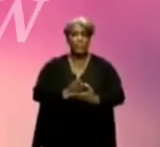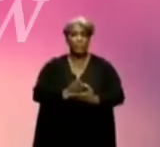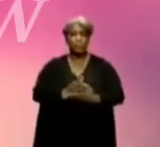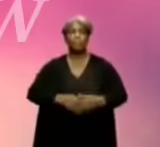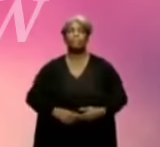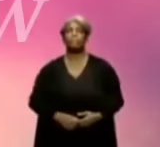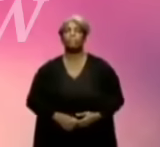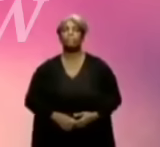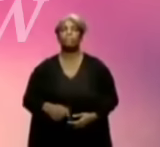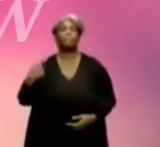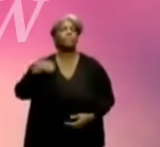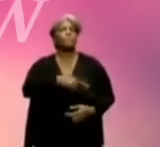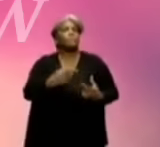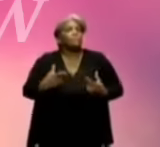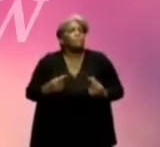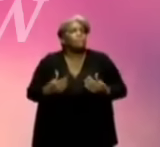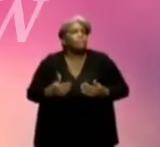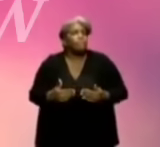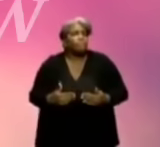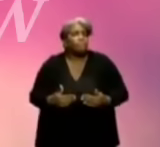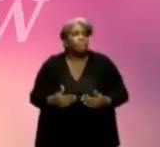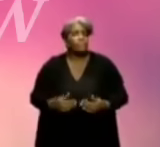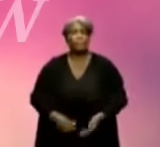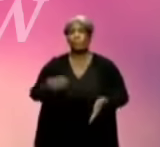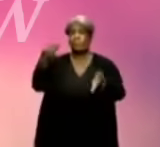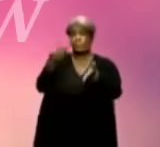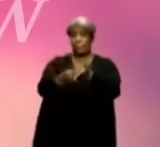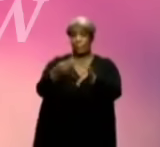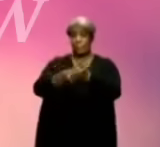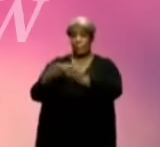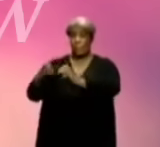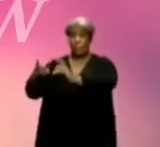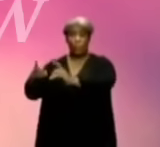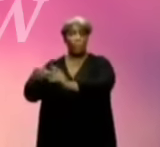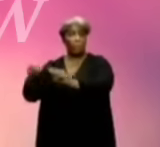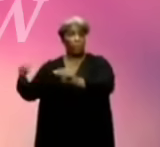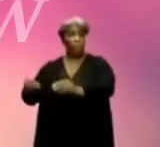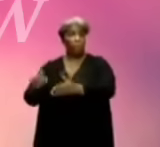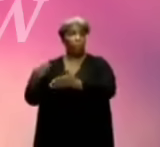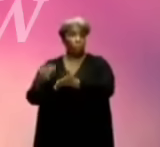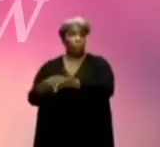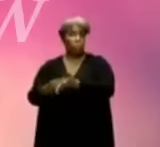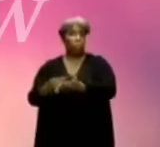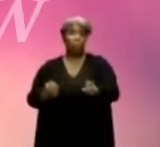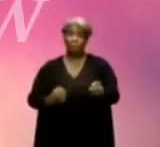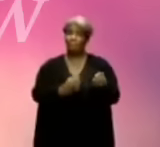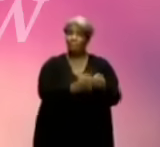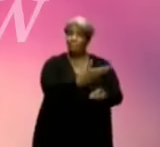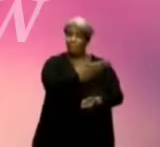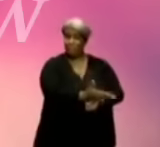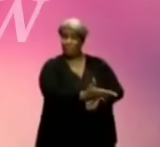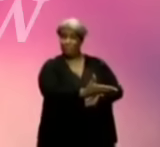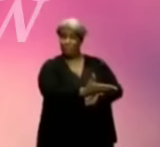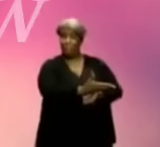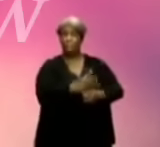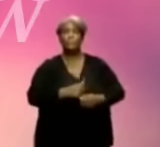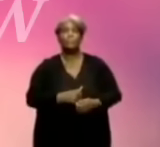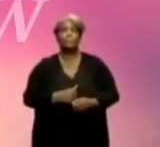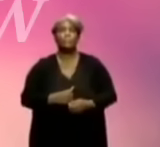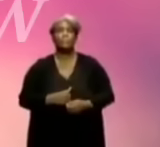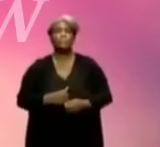Ahora, ¿qué hemos hecho? Y por eso con los recursos también de educación que pueden ayudar. Ya vamos a abrir, y creo que lo habíamos hablado aquí,